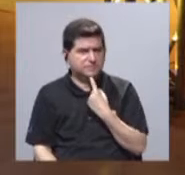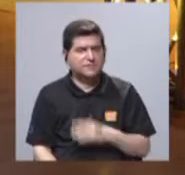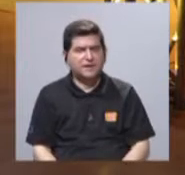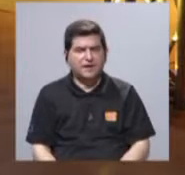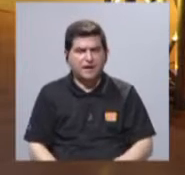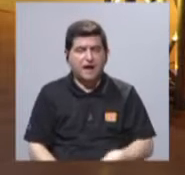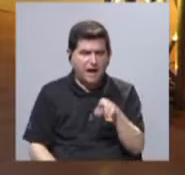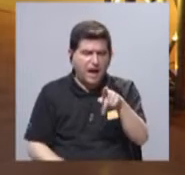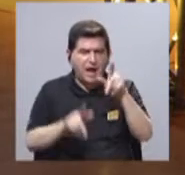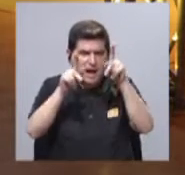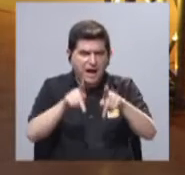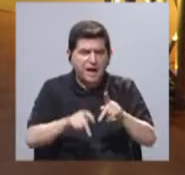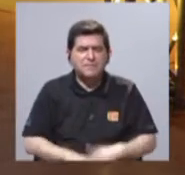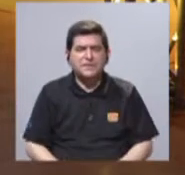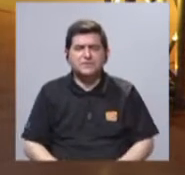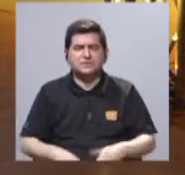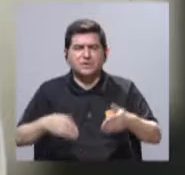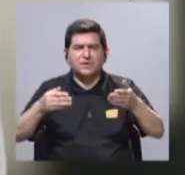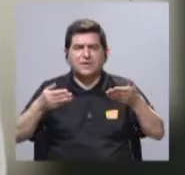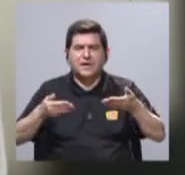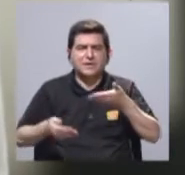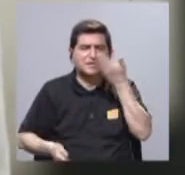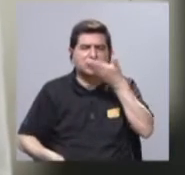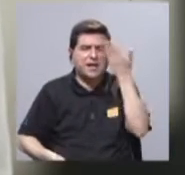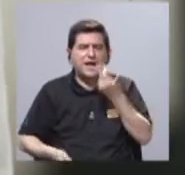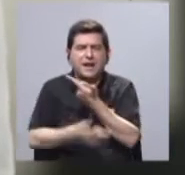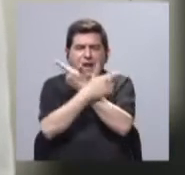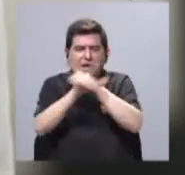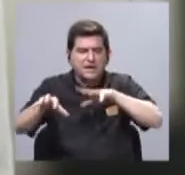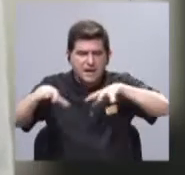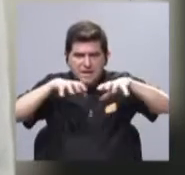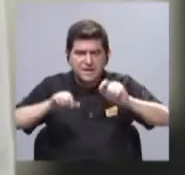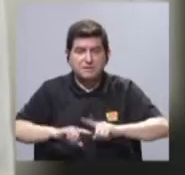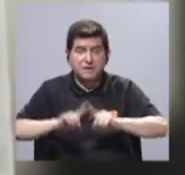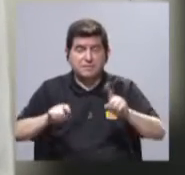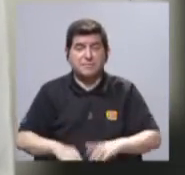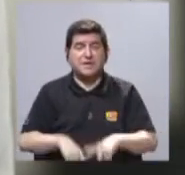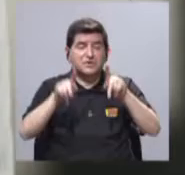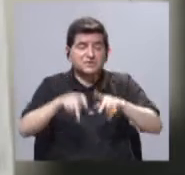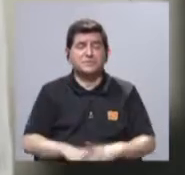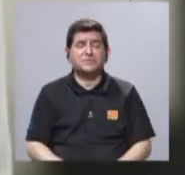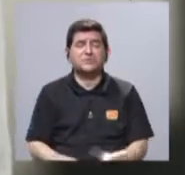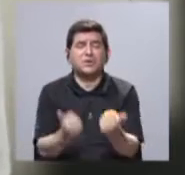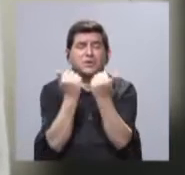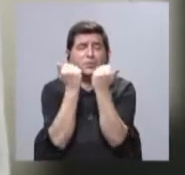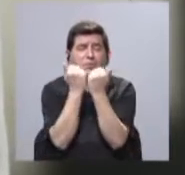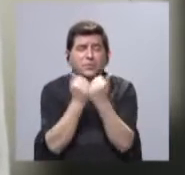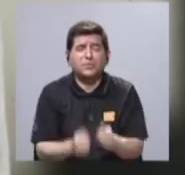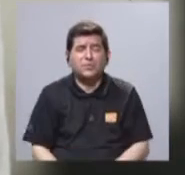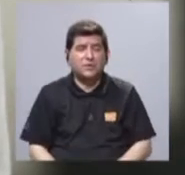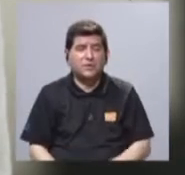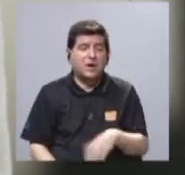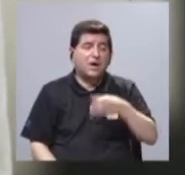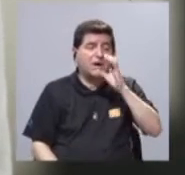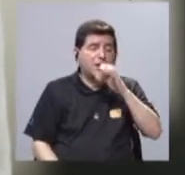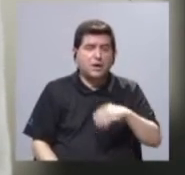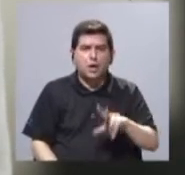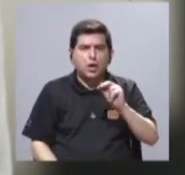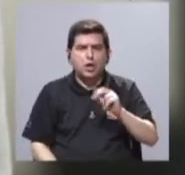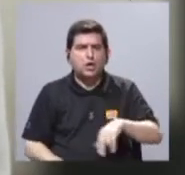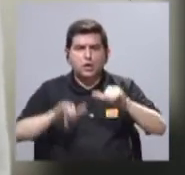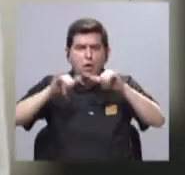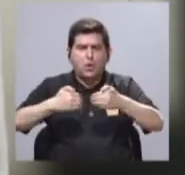las concentraciones de personas al aire libre incluso pero cuando son muchas se bebe y no hay forma de mantener la distancia